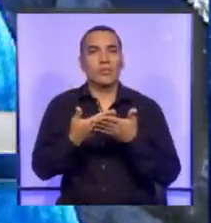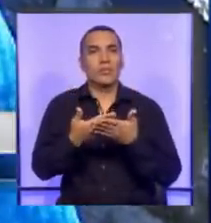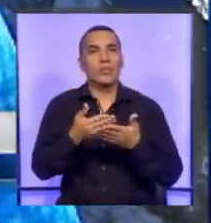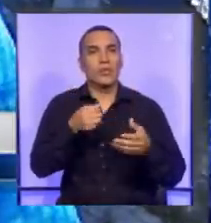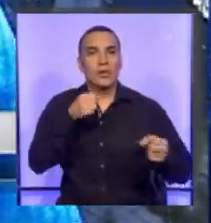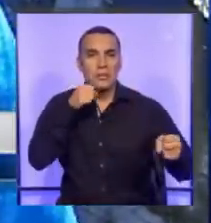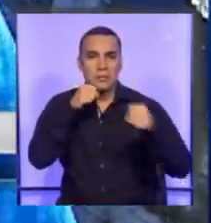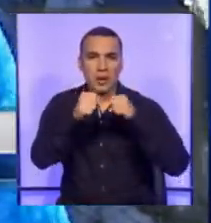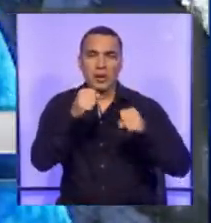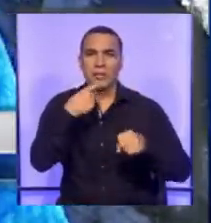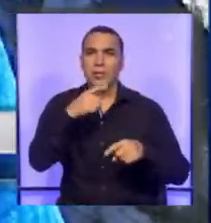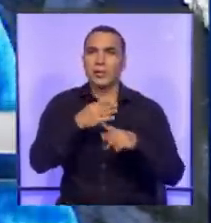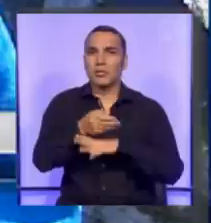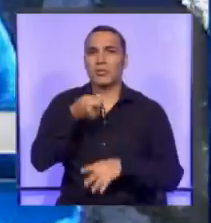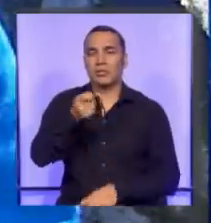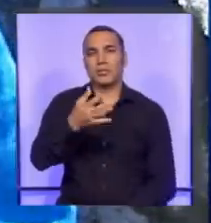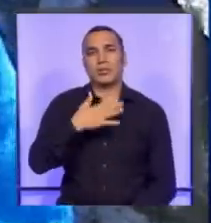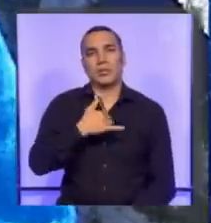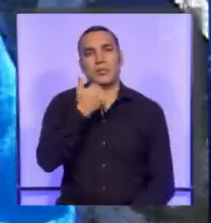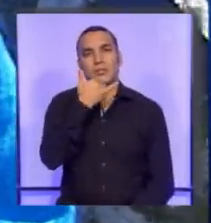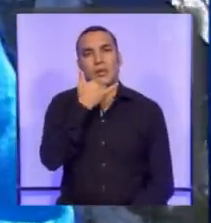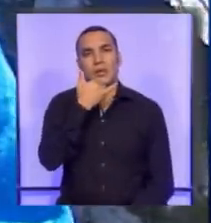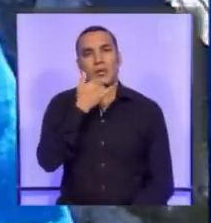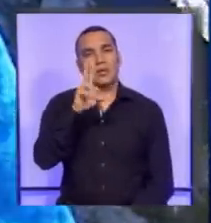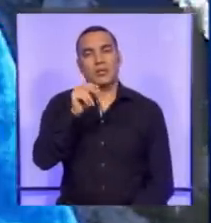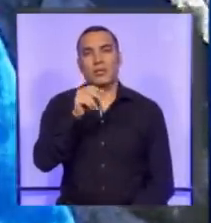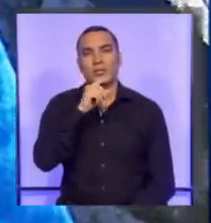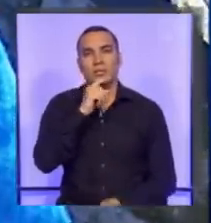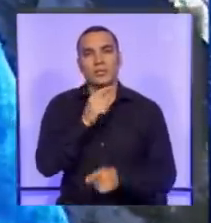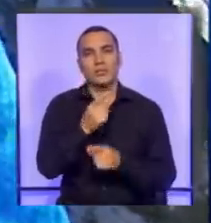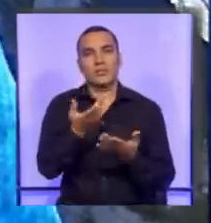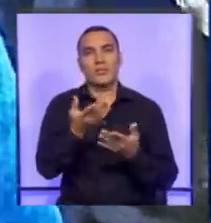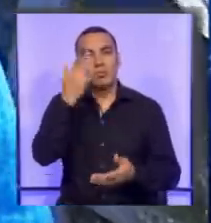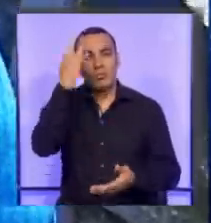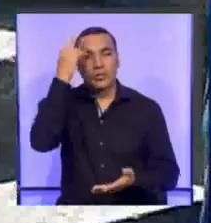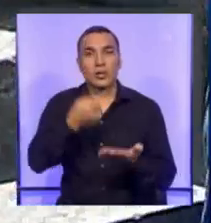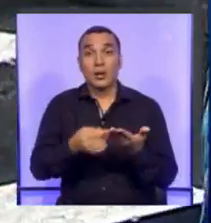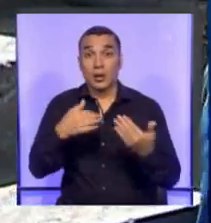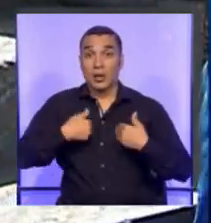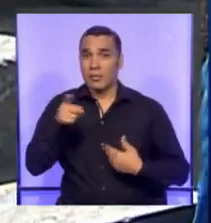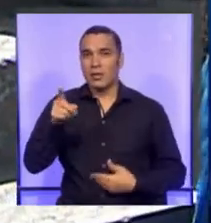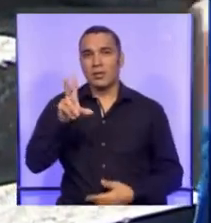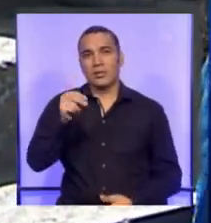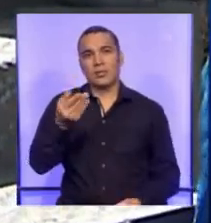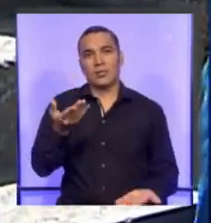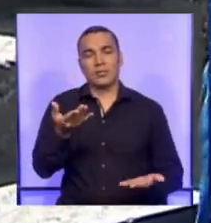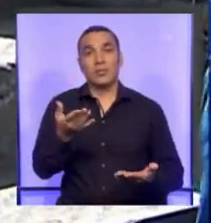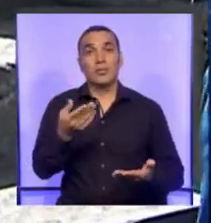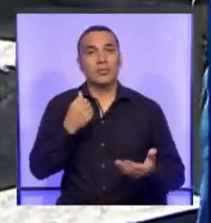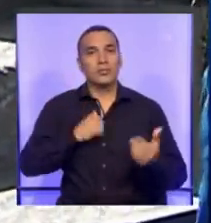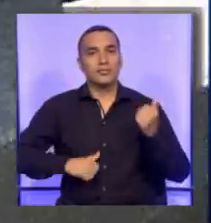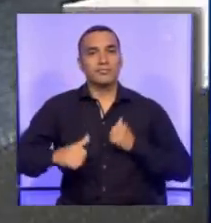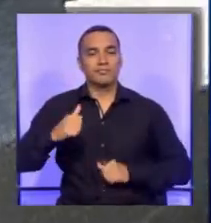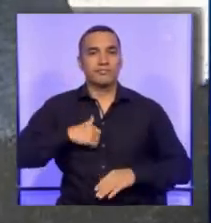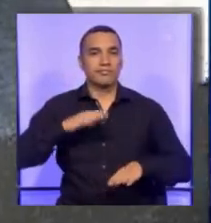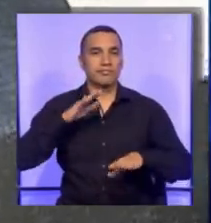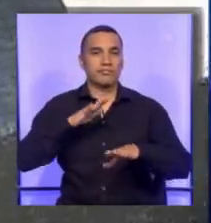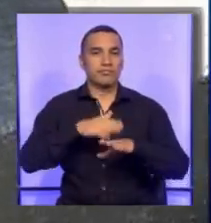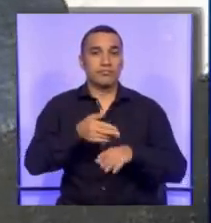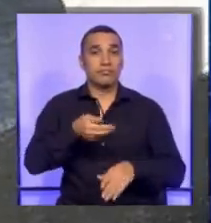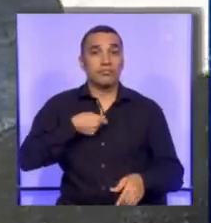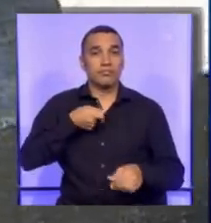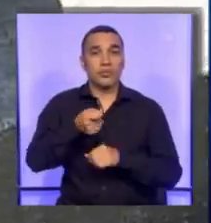cuchillo a meter así para matarse de una vez, no, pues, ¿acaso va a ser un animal? Triste, agónico el desenlace fatal del infortunio. Un